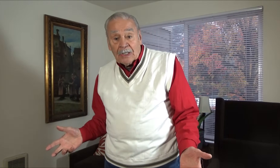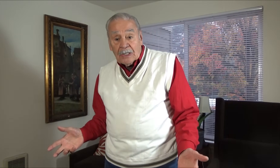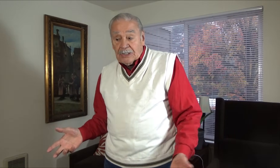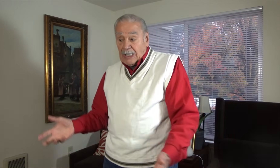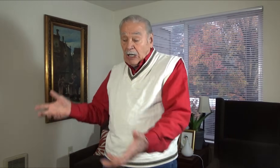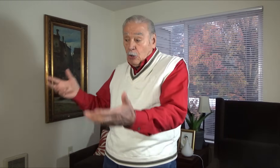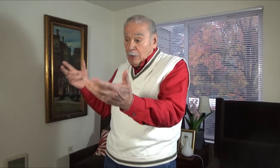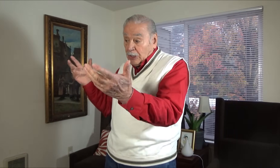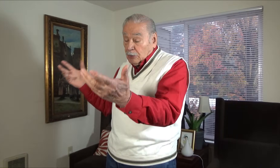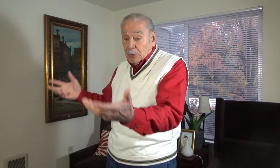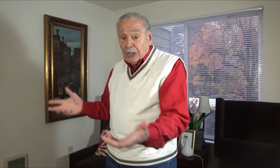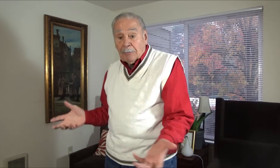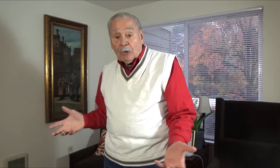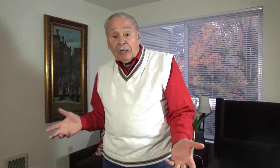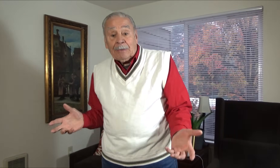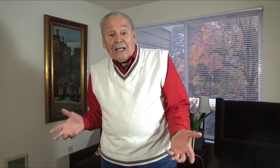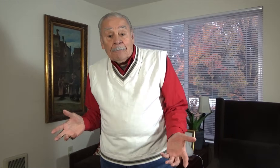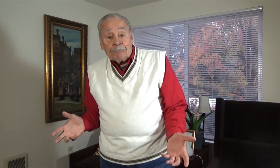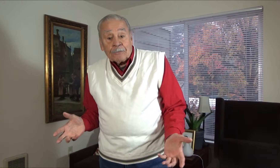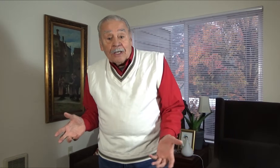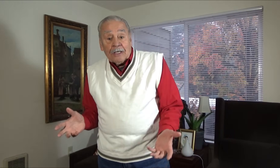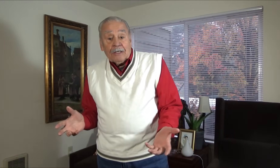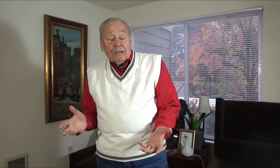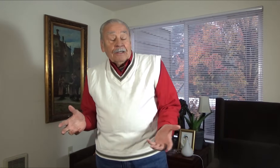recursos. Llegan gobiernos, por ejemplo,